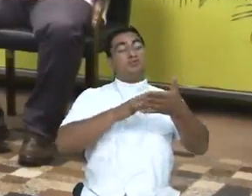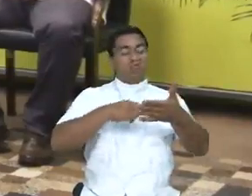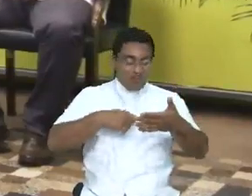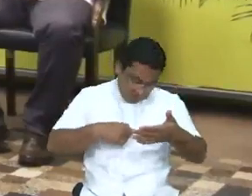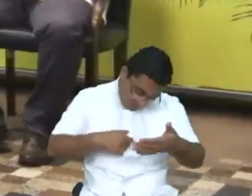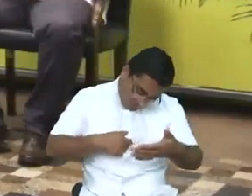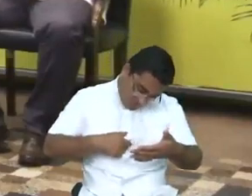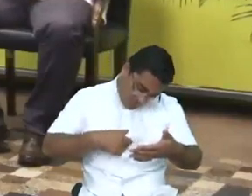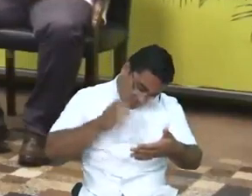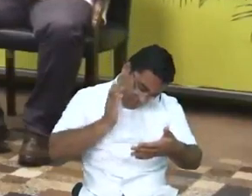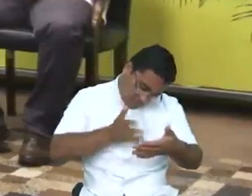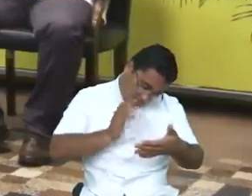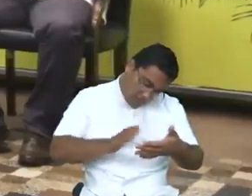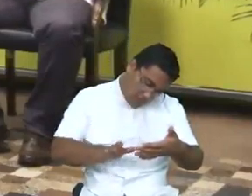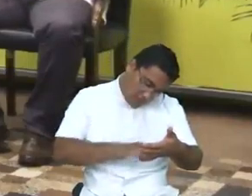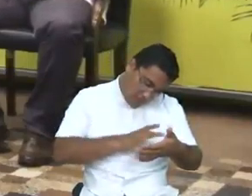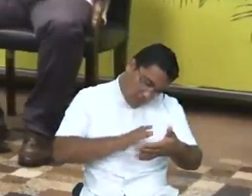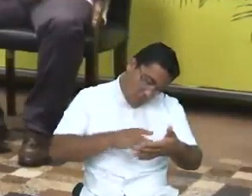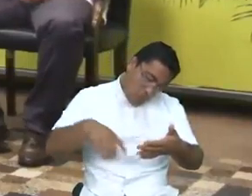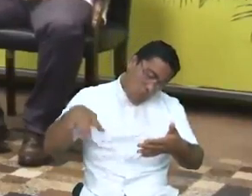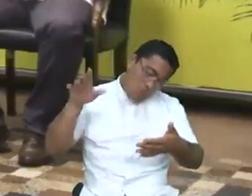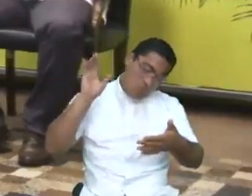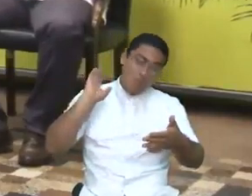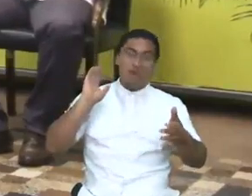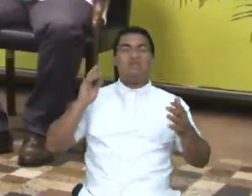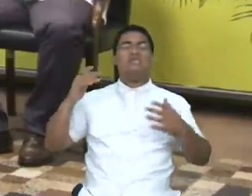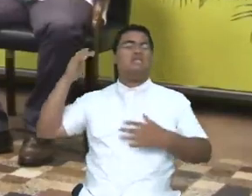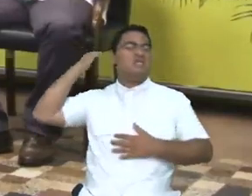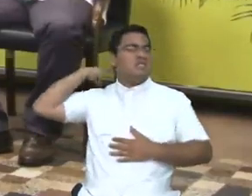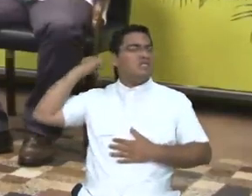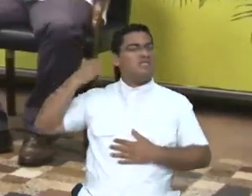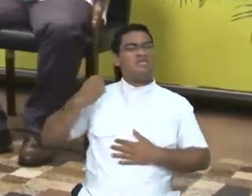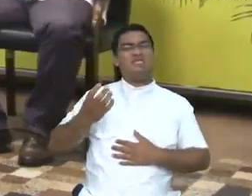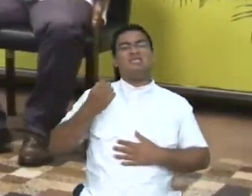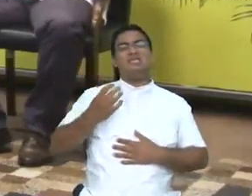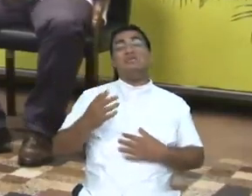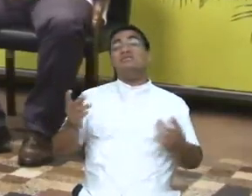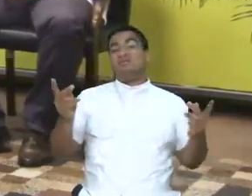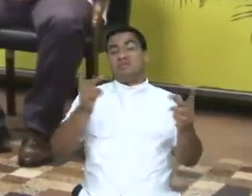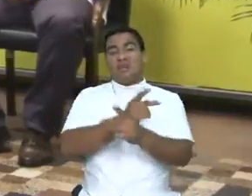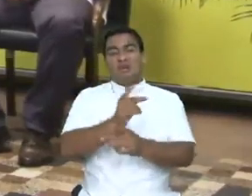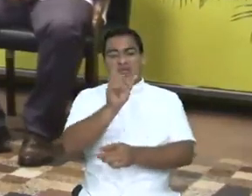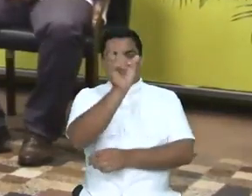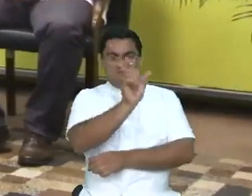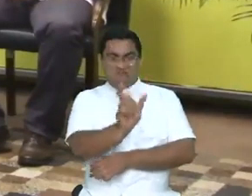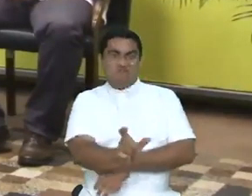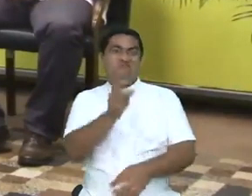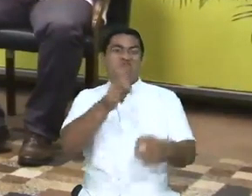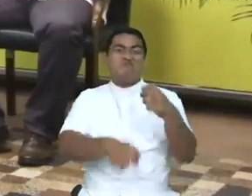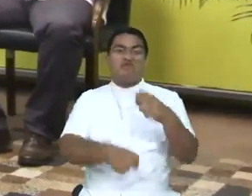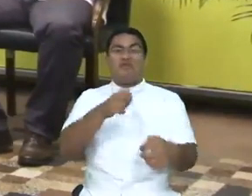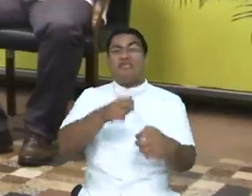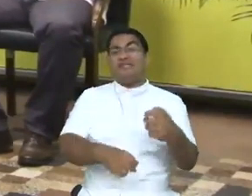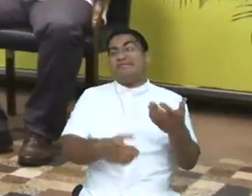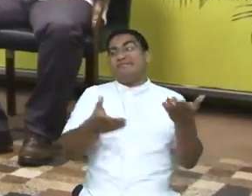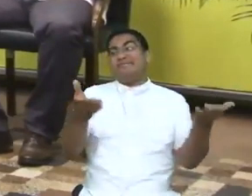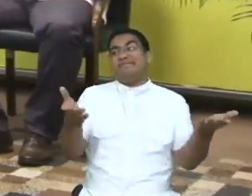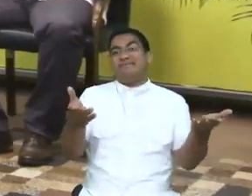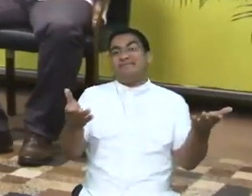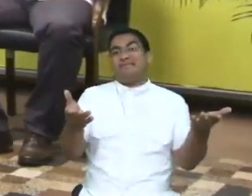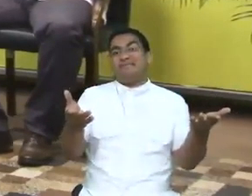ingresado pacientes con dolores cervicales, incluso con lesiones ya nerviosas, con estiramiento